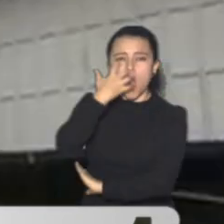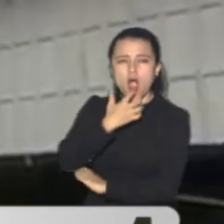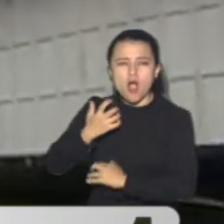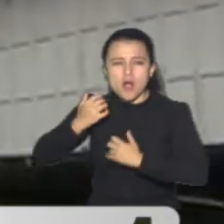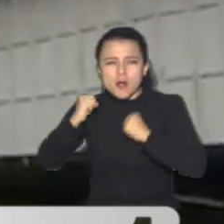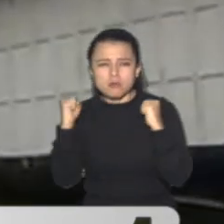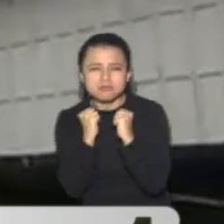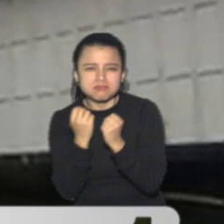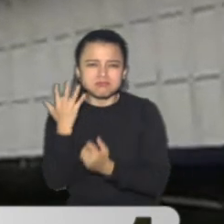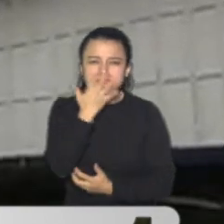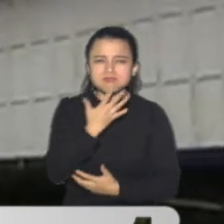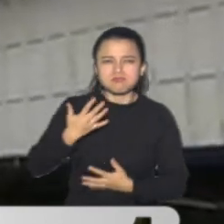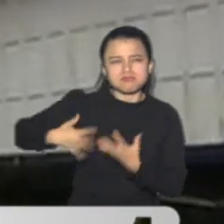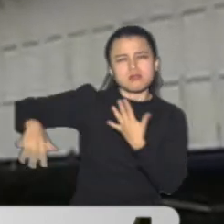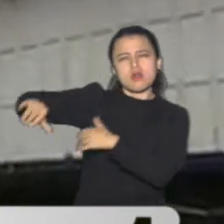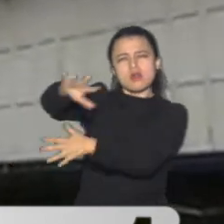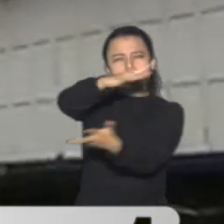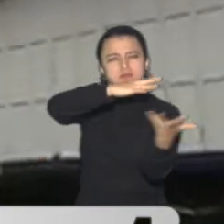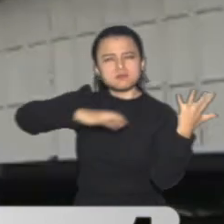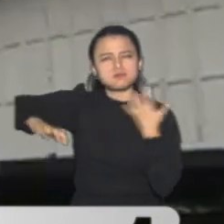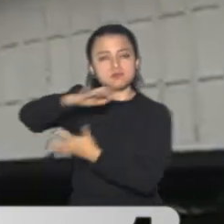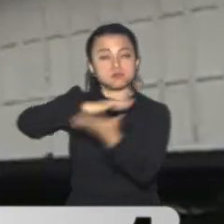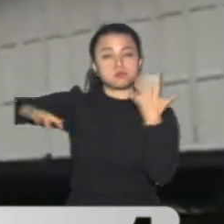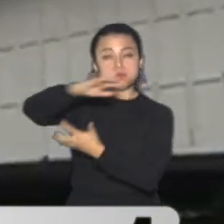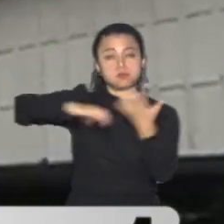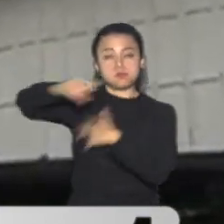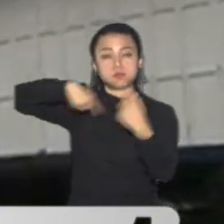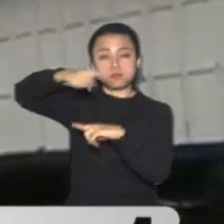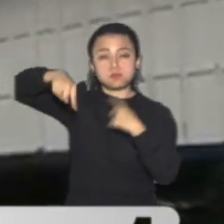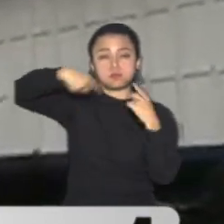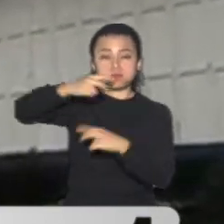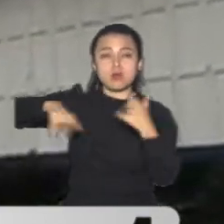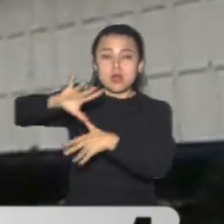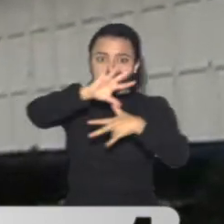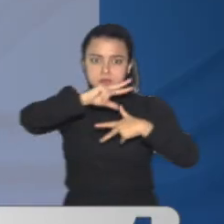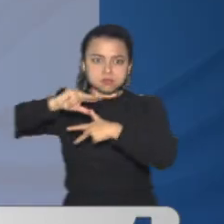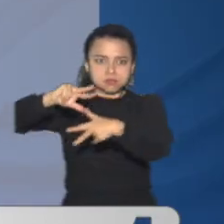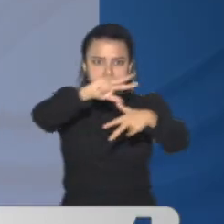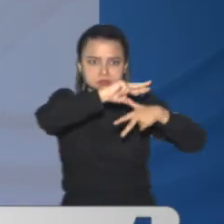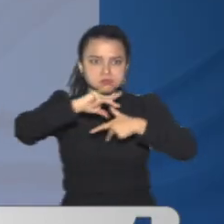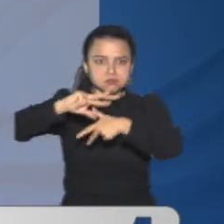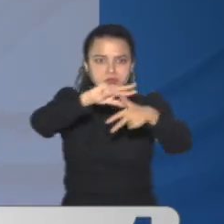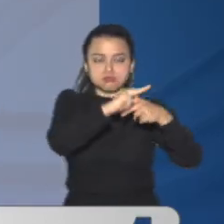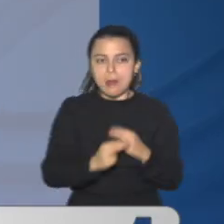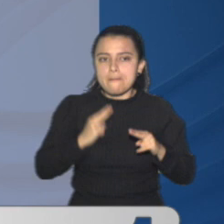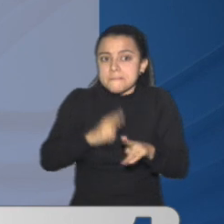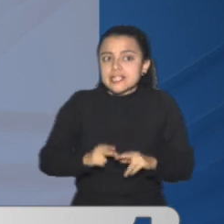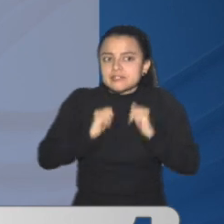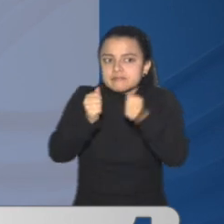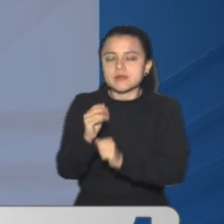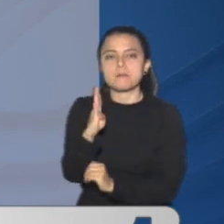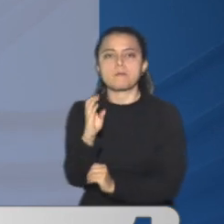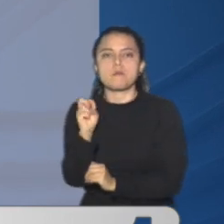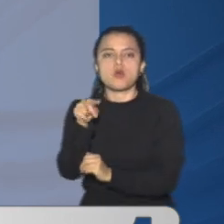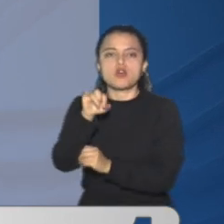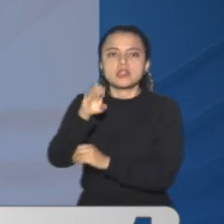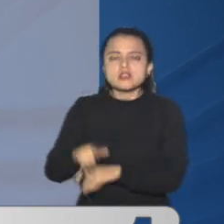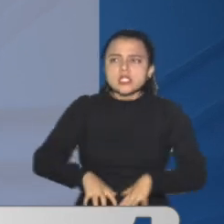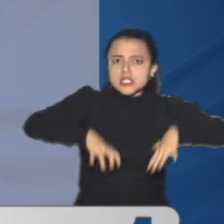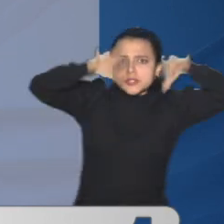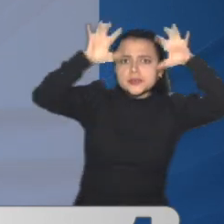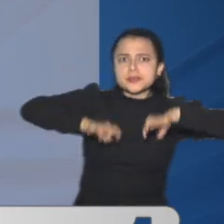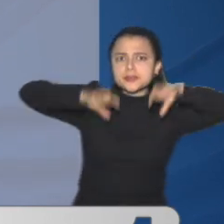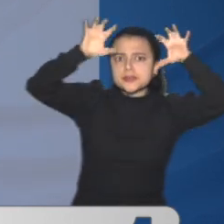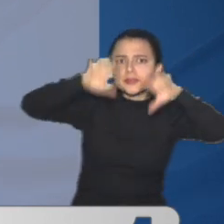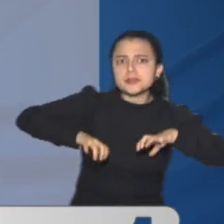tierra a algunos países el potencial ciclón tropical que tomaría el nombre de fannie llevará condiciones de tormenta tropical a